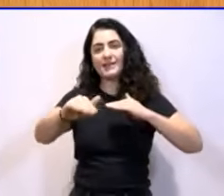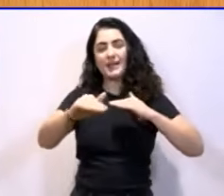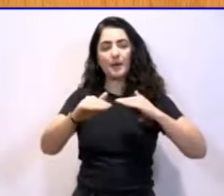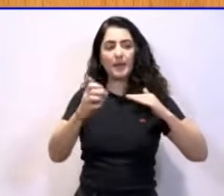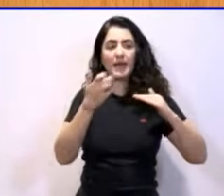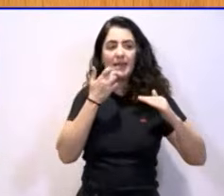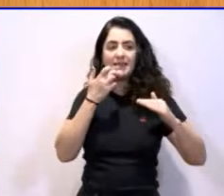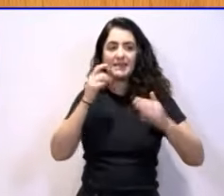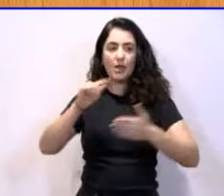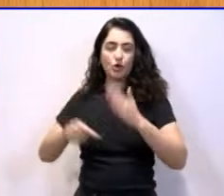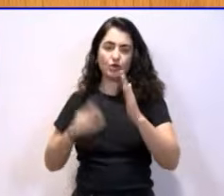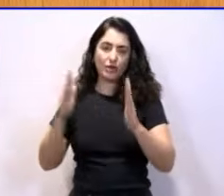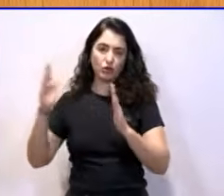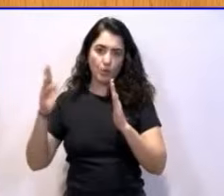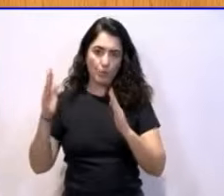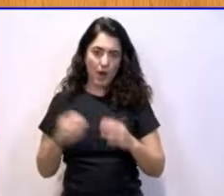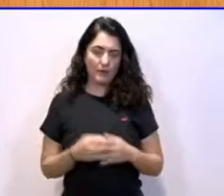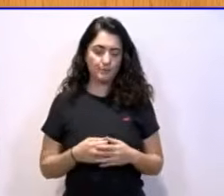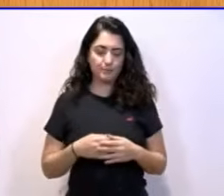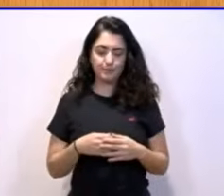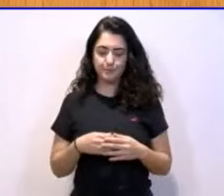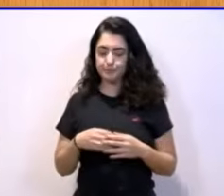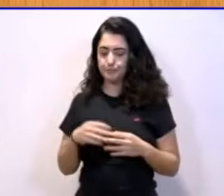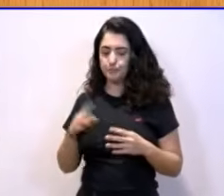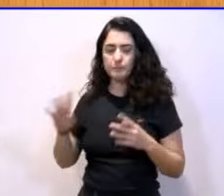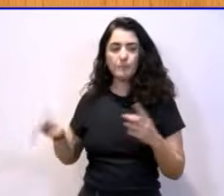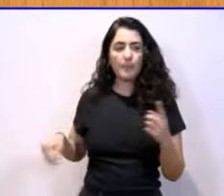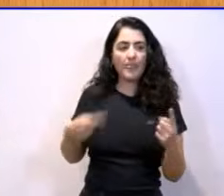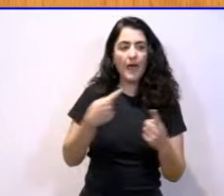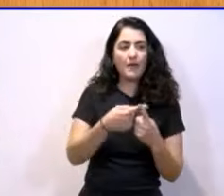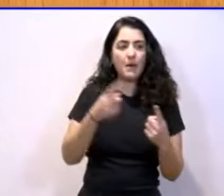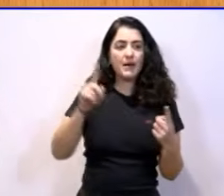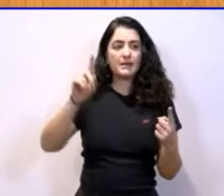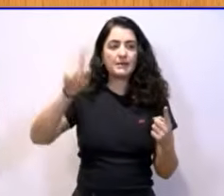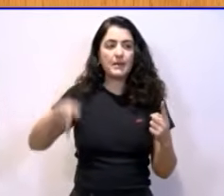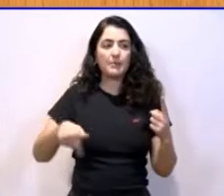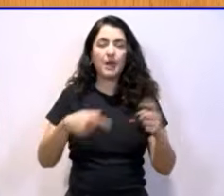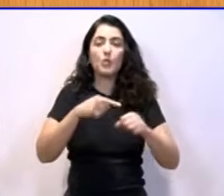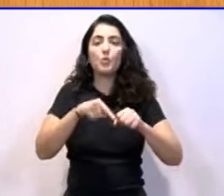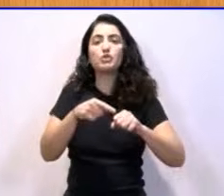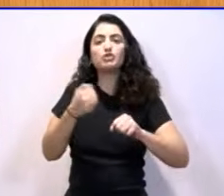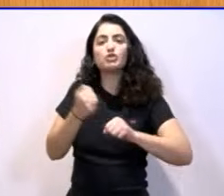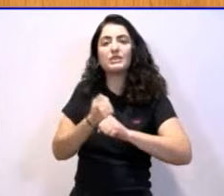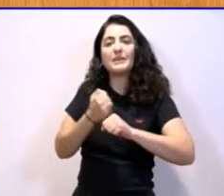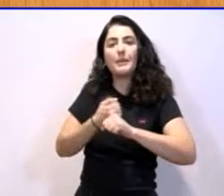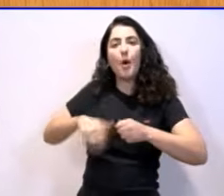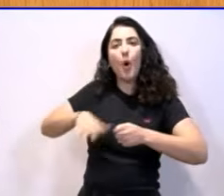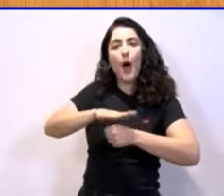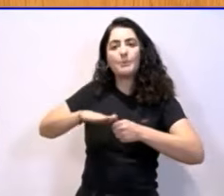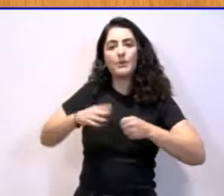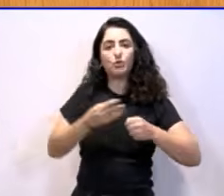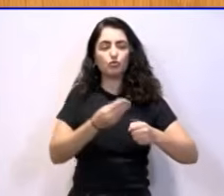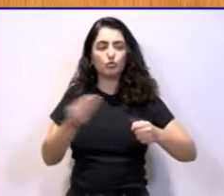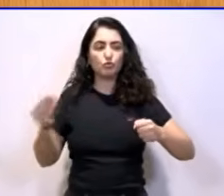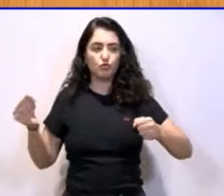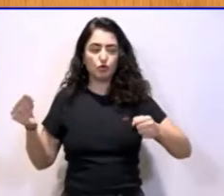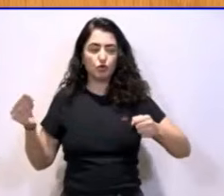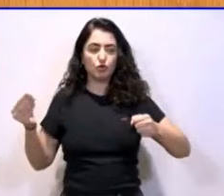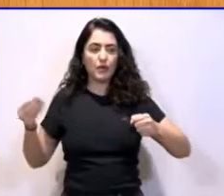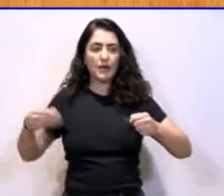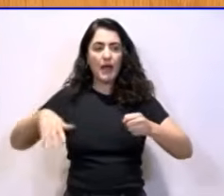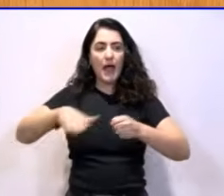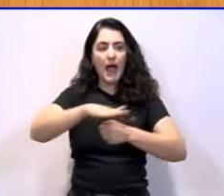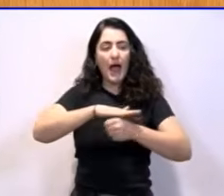las situaciones que tienen. Pero es que además hay un baile de puestos de trabajo en muchos ámbitos en el ámbito